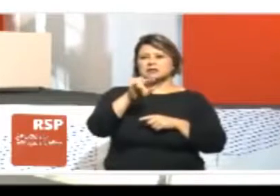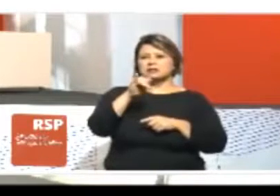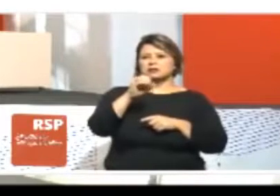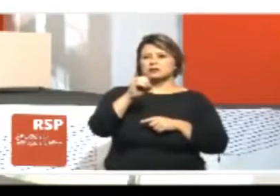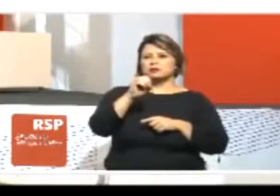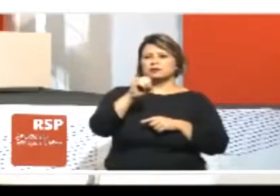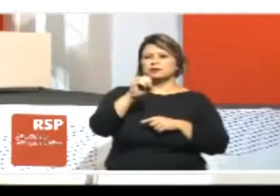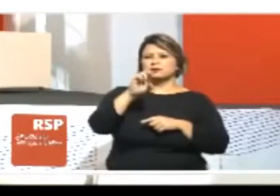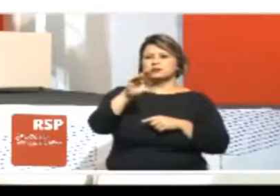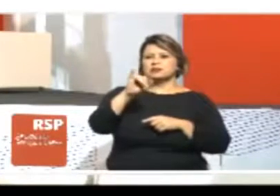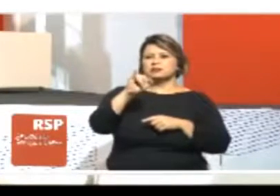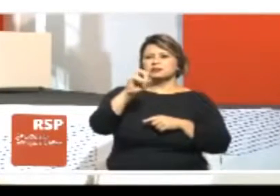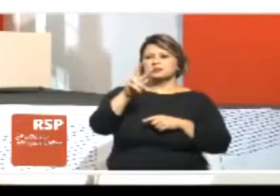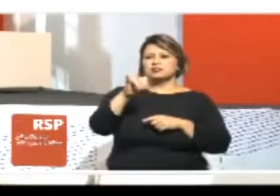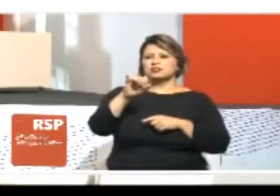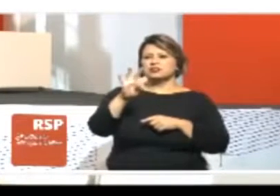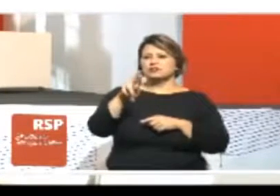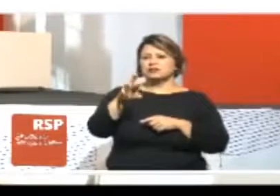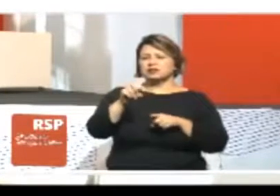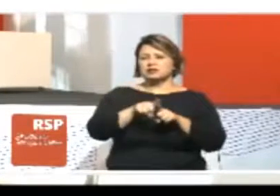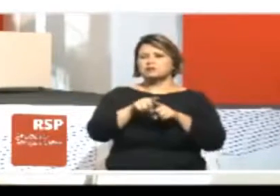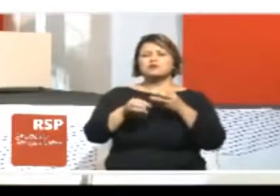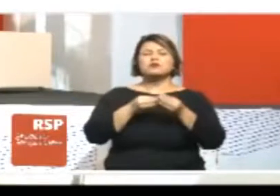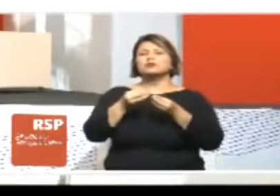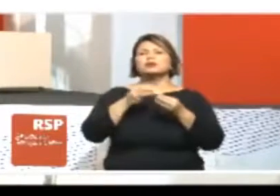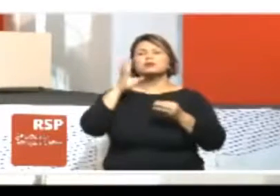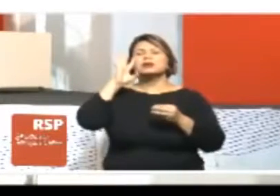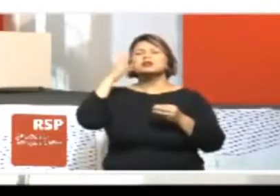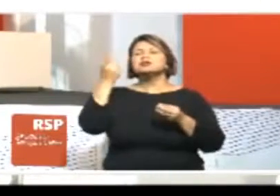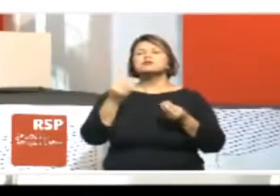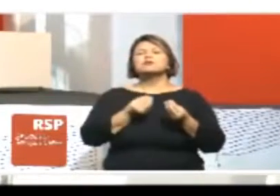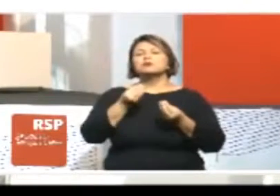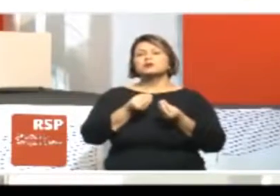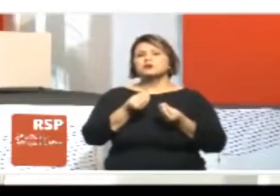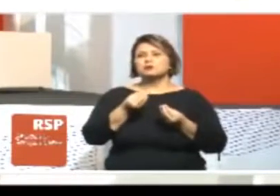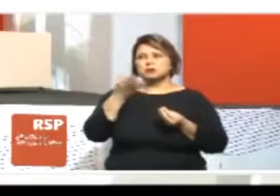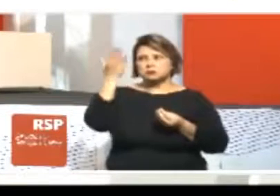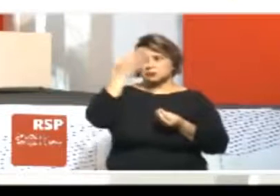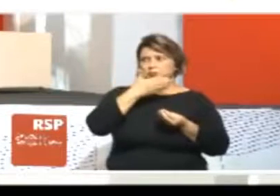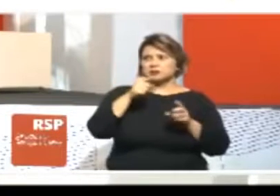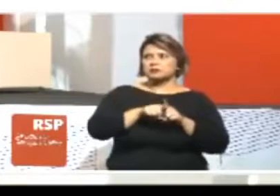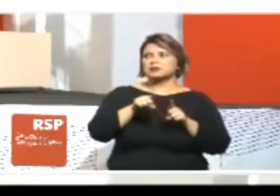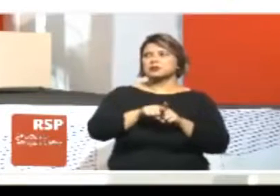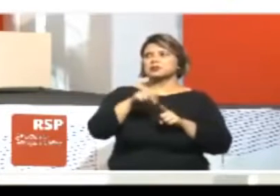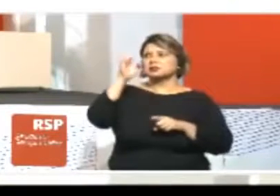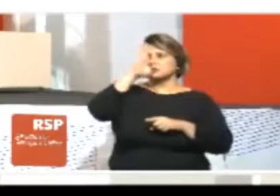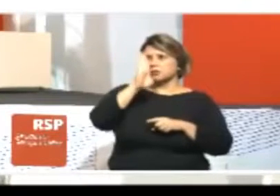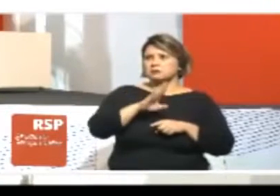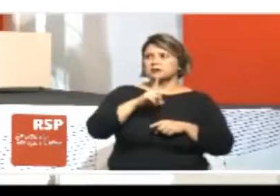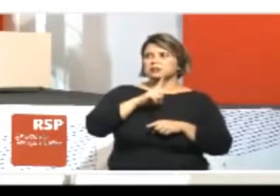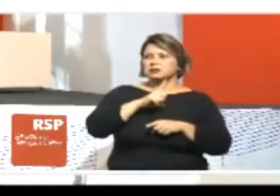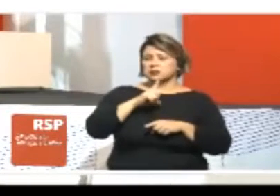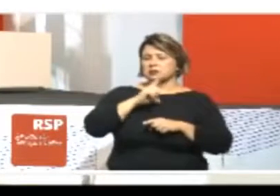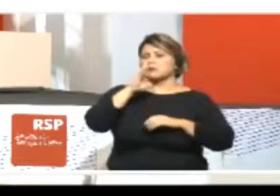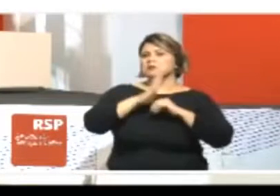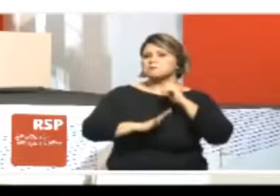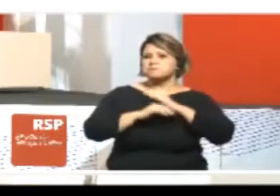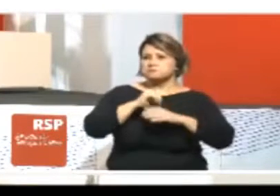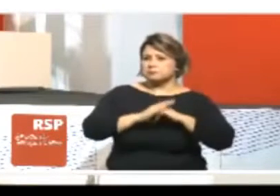decisiones. Sé que acá en Brasil también está en práctica el asociativismo, el de 2 municipalidades